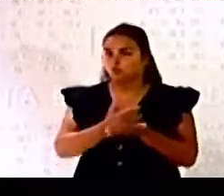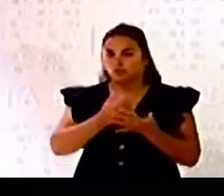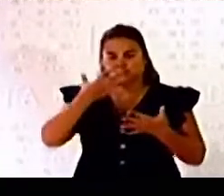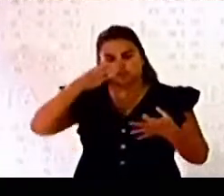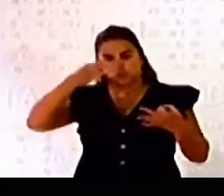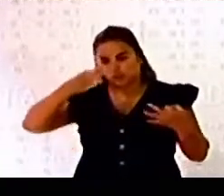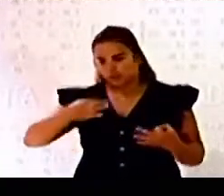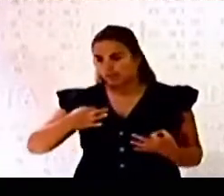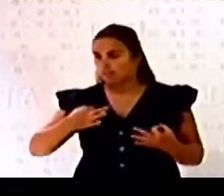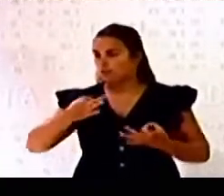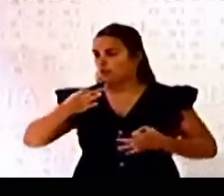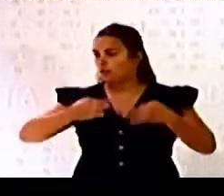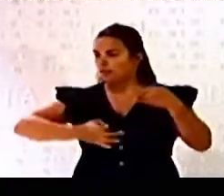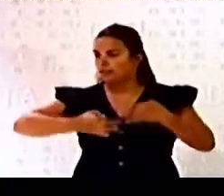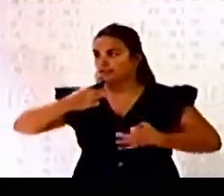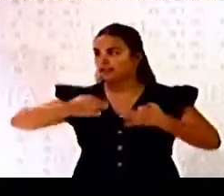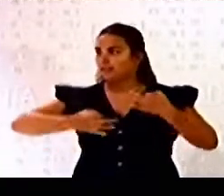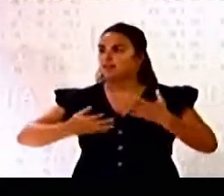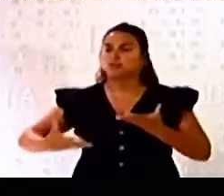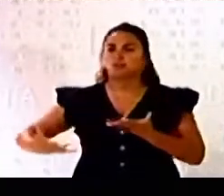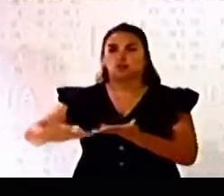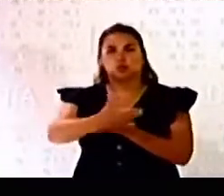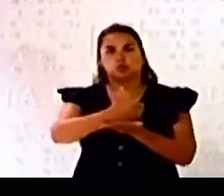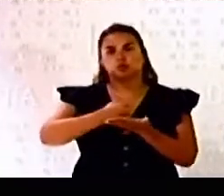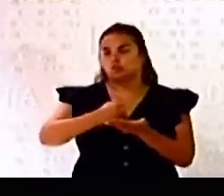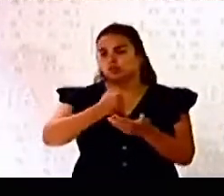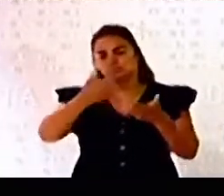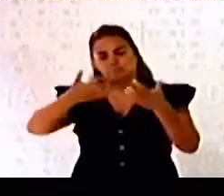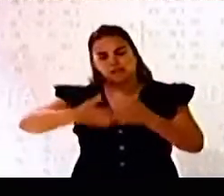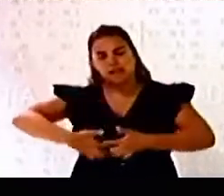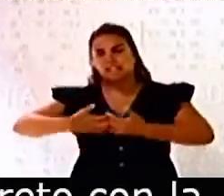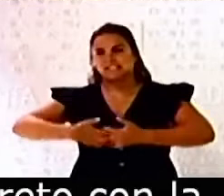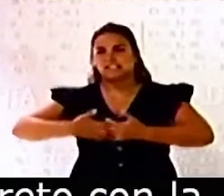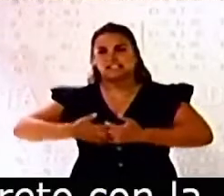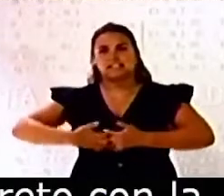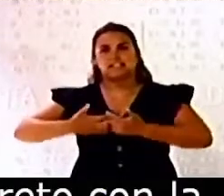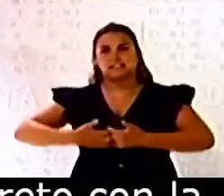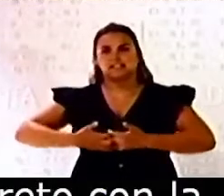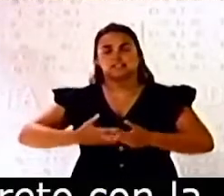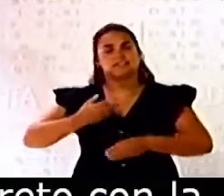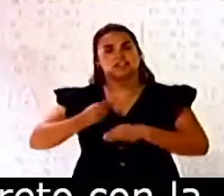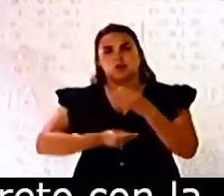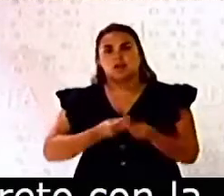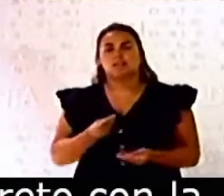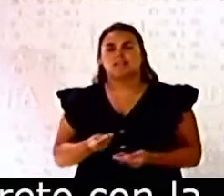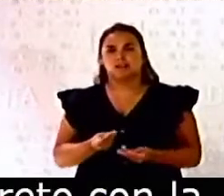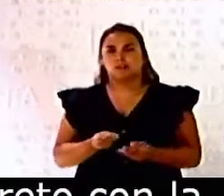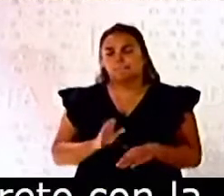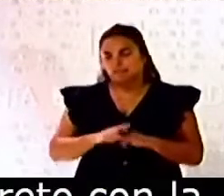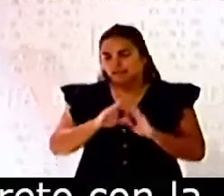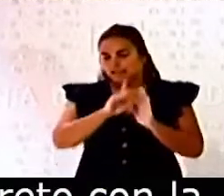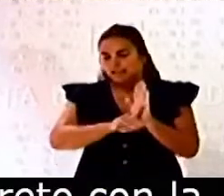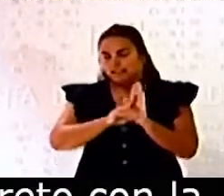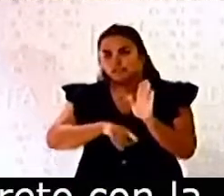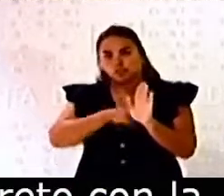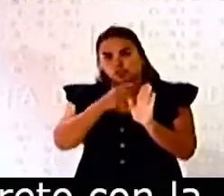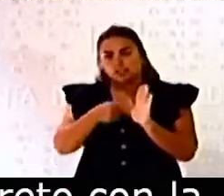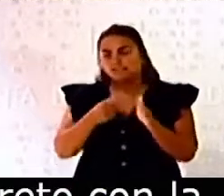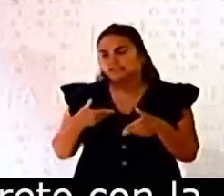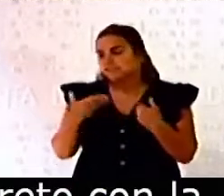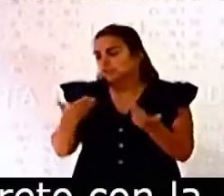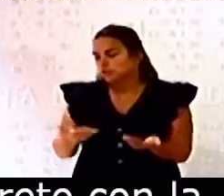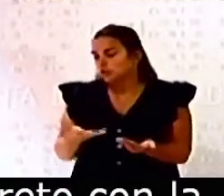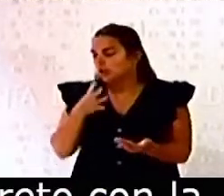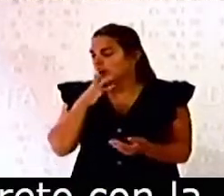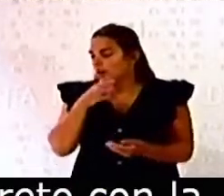seguridad jurídica y con toda la maquinaria puesta en marcha de decretos, leyes y de ayudas que ha sido este